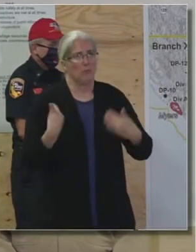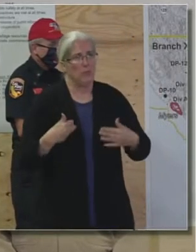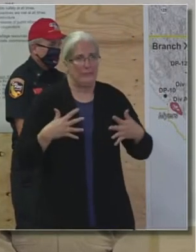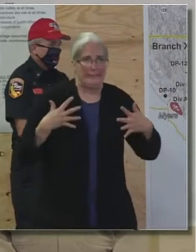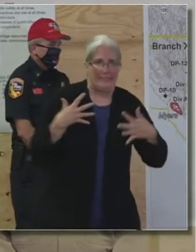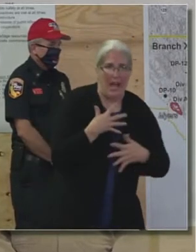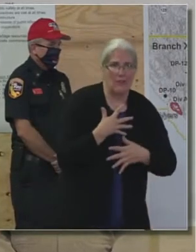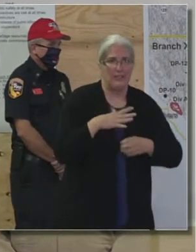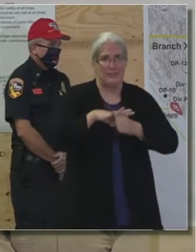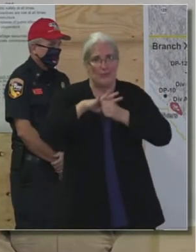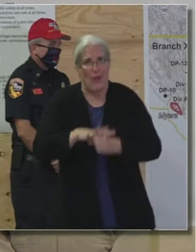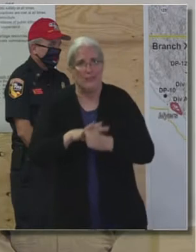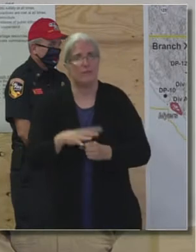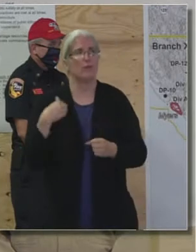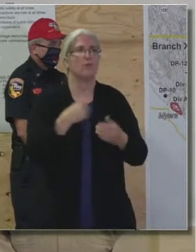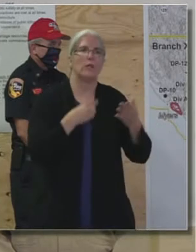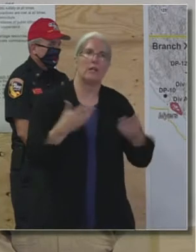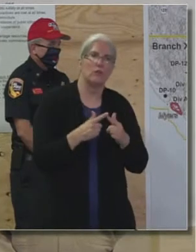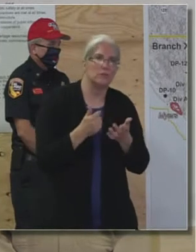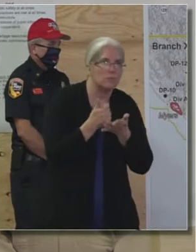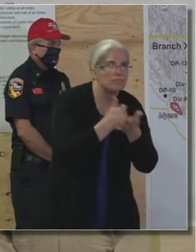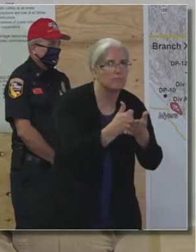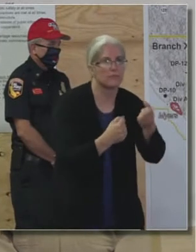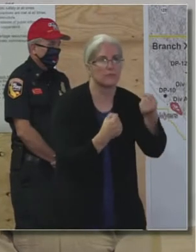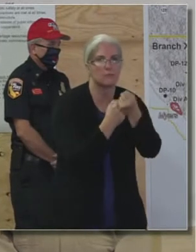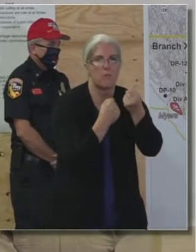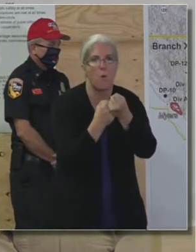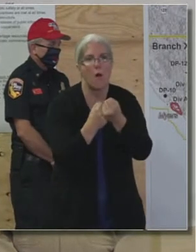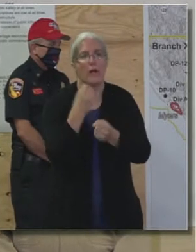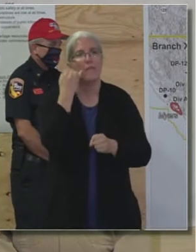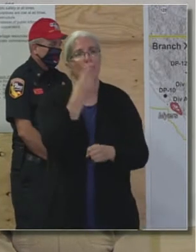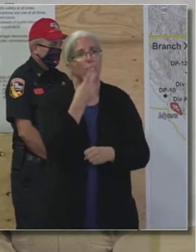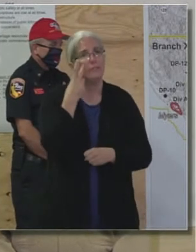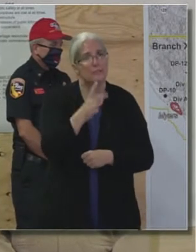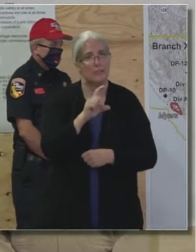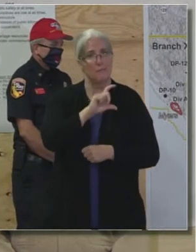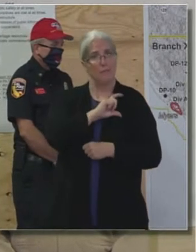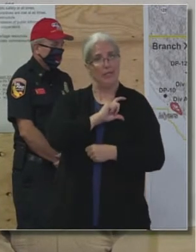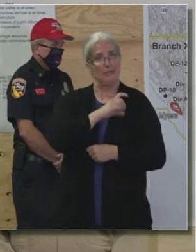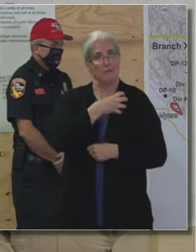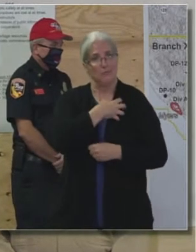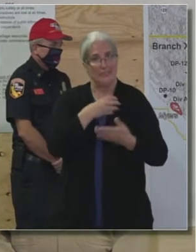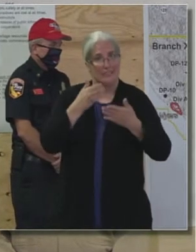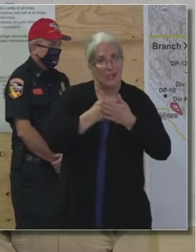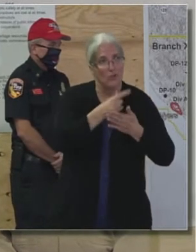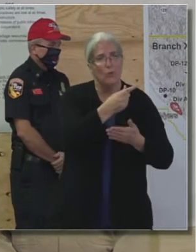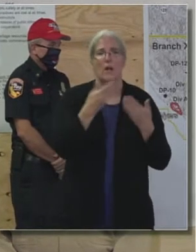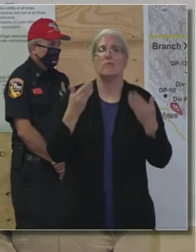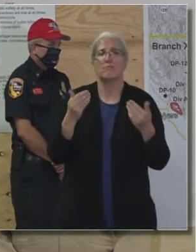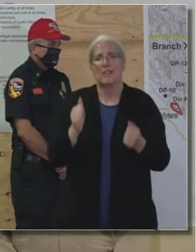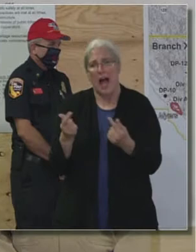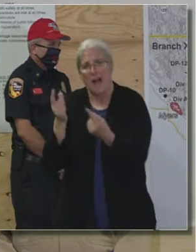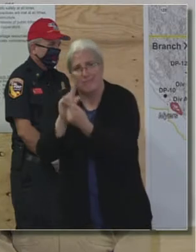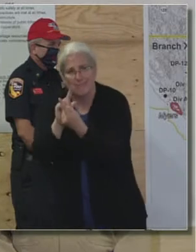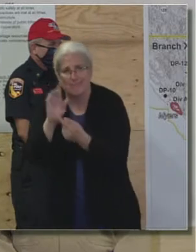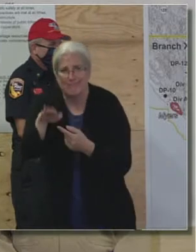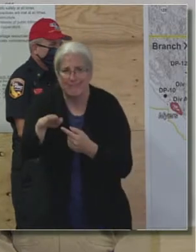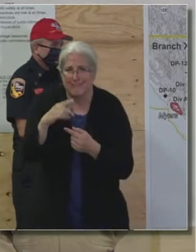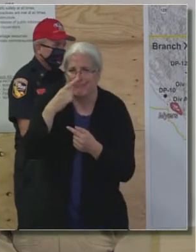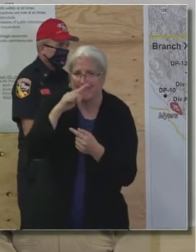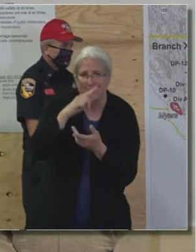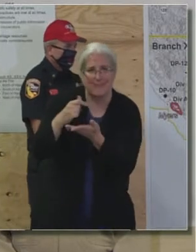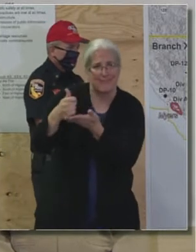dirigirlos a la seguridad si hubiera algún agente del orden público en su comunidad no titubeen en acercarse a hacerles preguntas